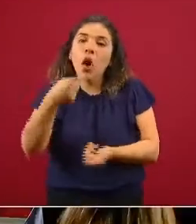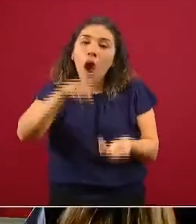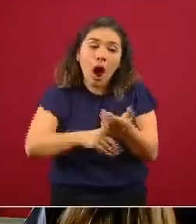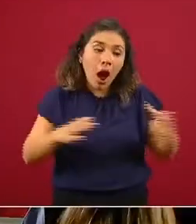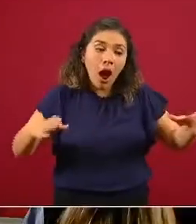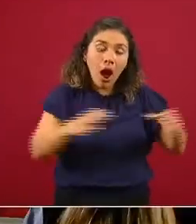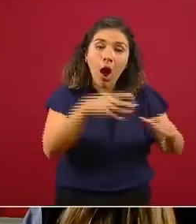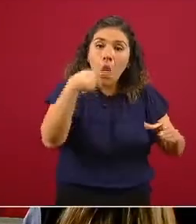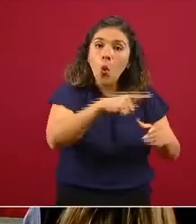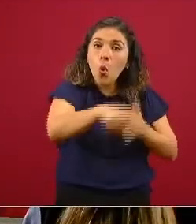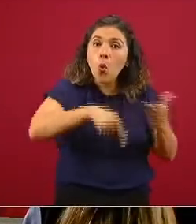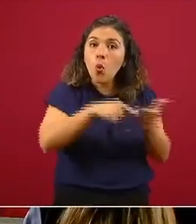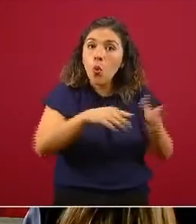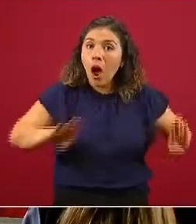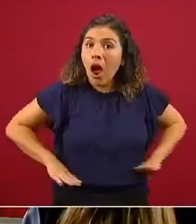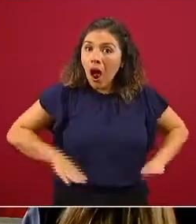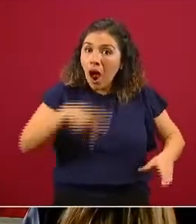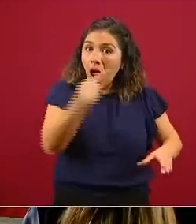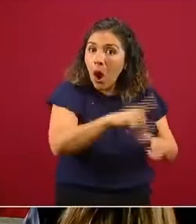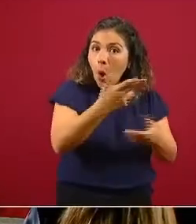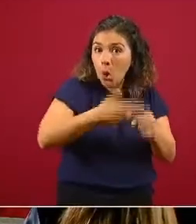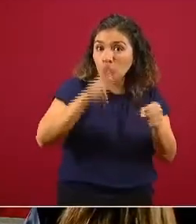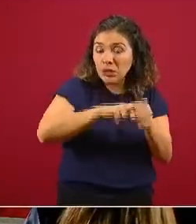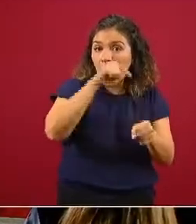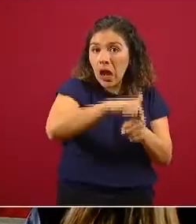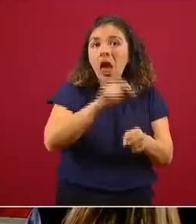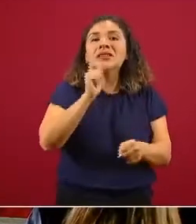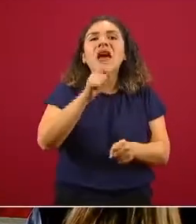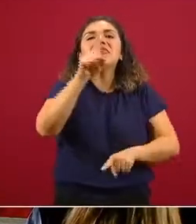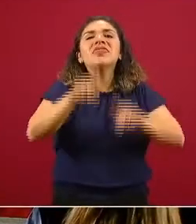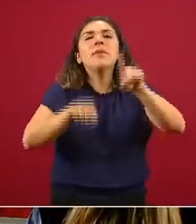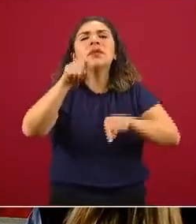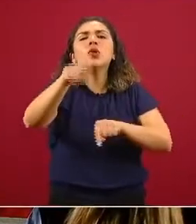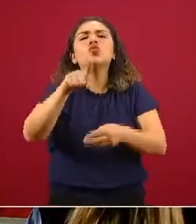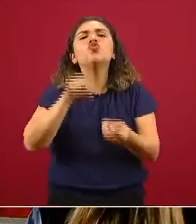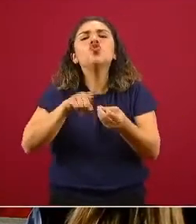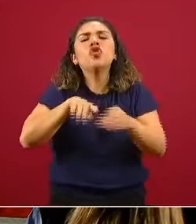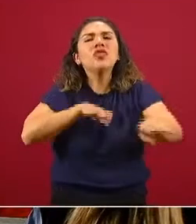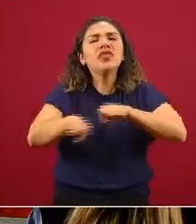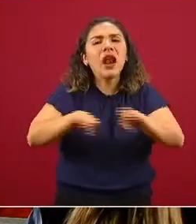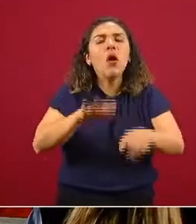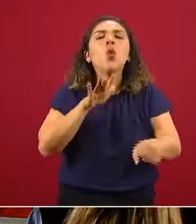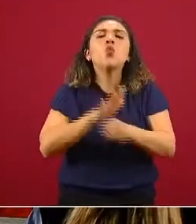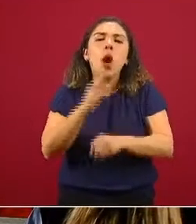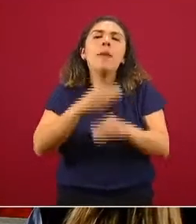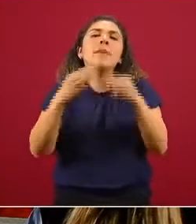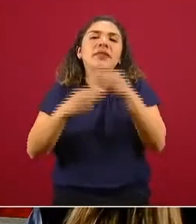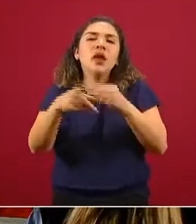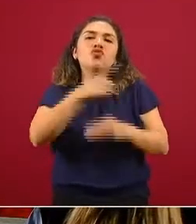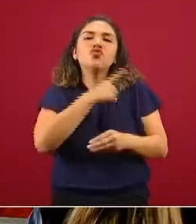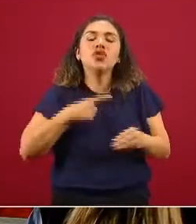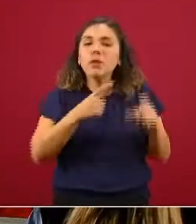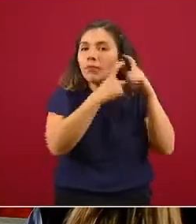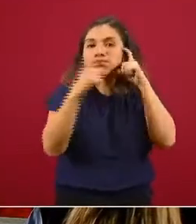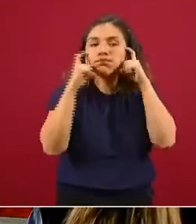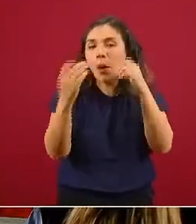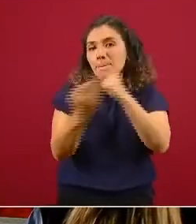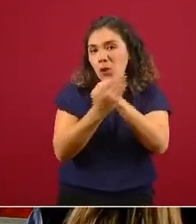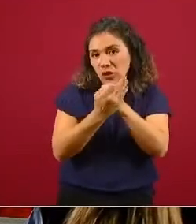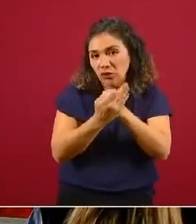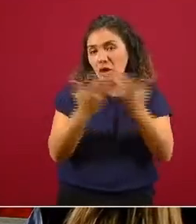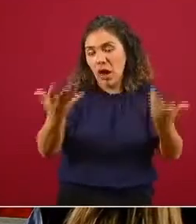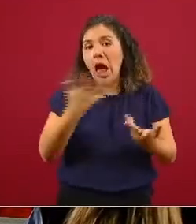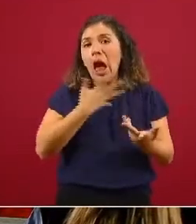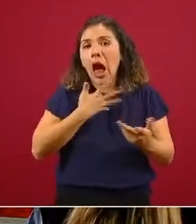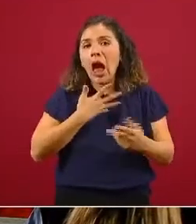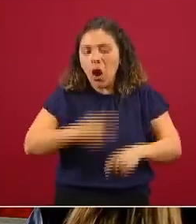área, dentro de un hospital, depende del lugar donde tú estés, es el material que tú debes de tener. Y